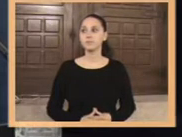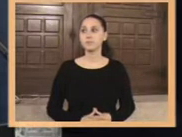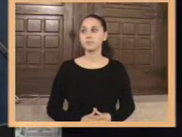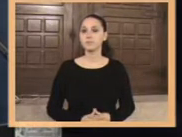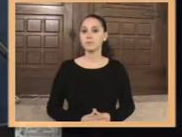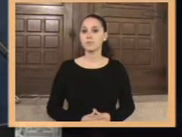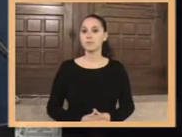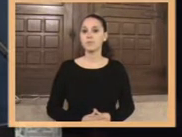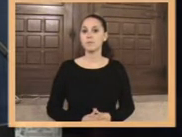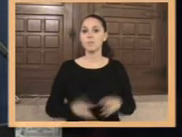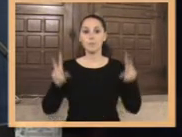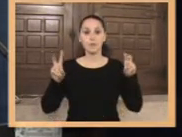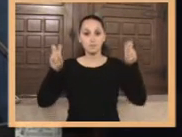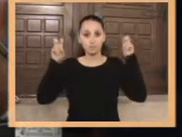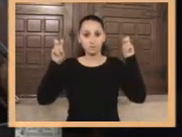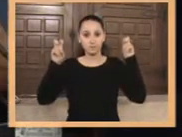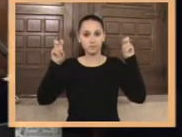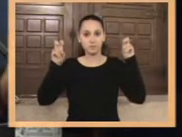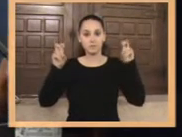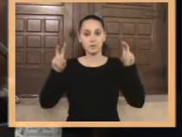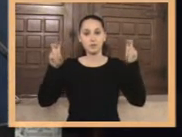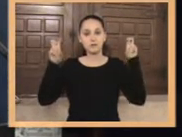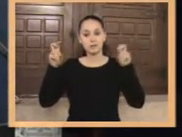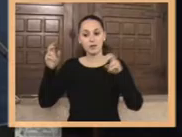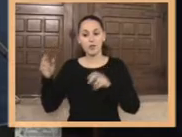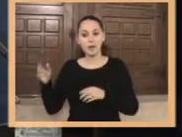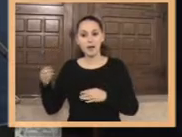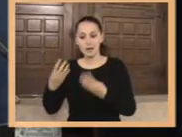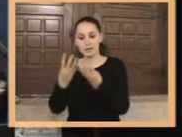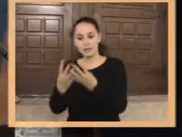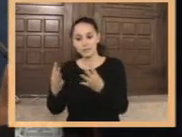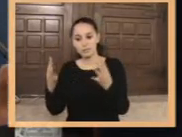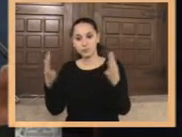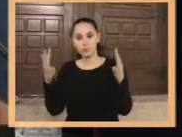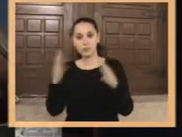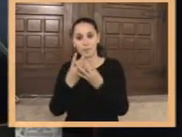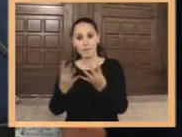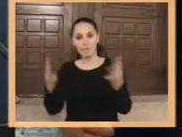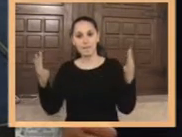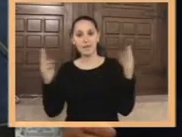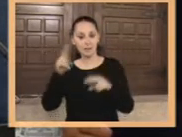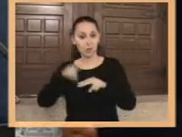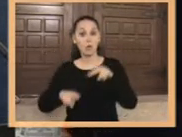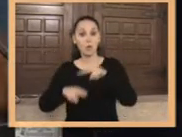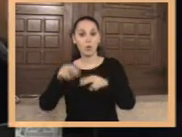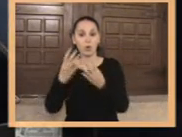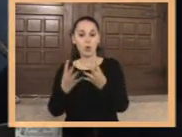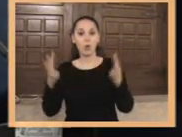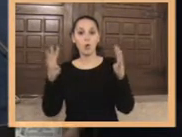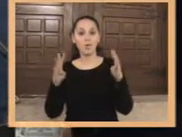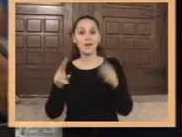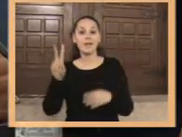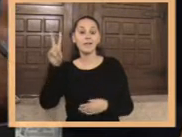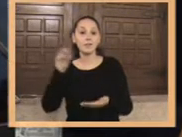de Vicente Antonio Arce, el segundo vallado que usted ha visto lo hicimos nosotros, porque requerimos a la empresa